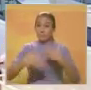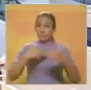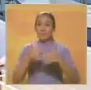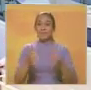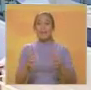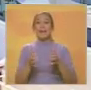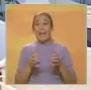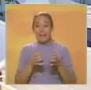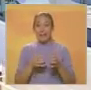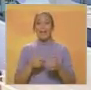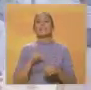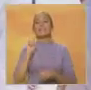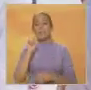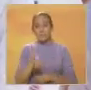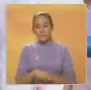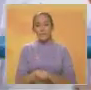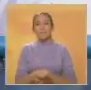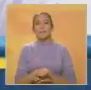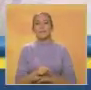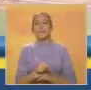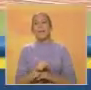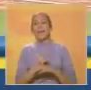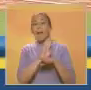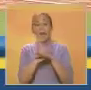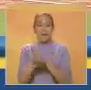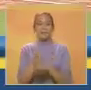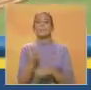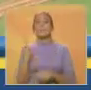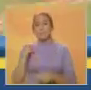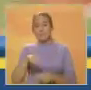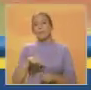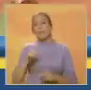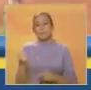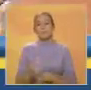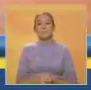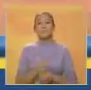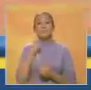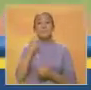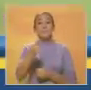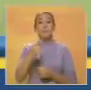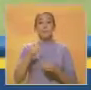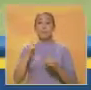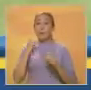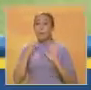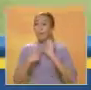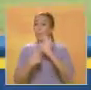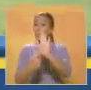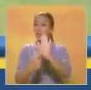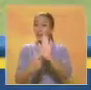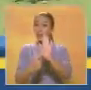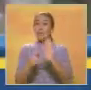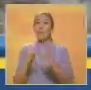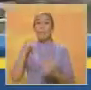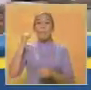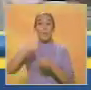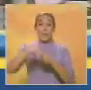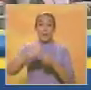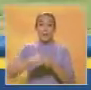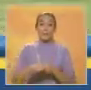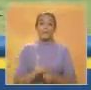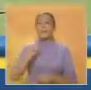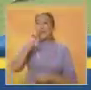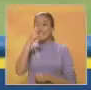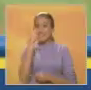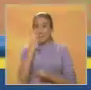Caribes y tiburones el asunto está peleado vamos a las imágenes en el estadio Luis parisio el grande de Maracaibo segundo in un out bases